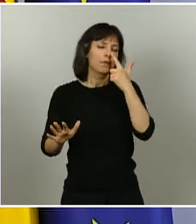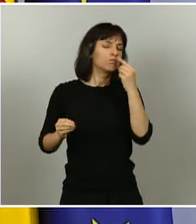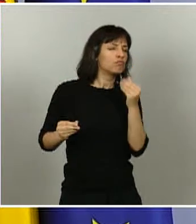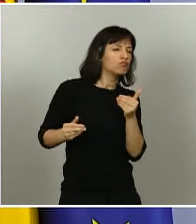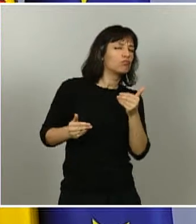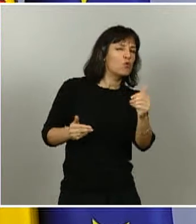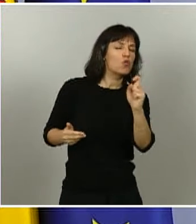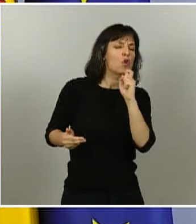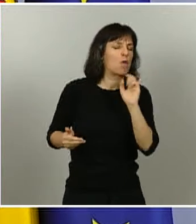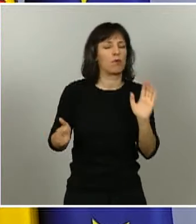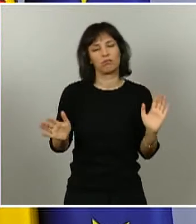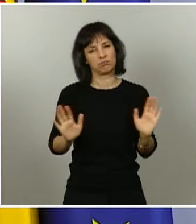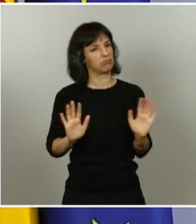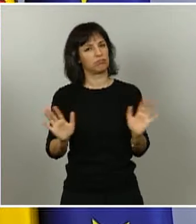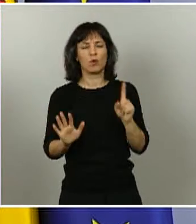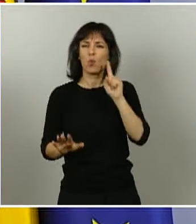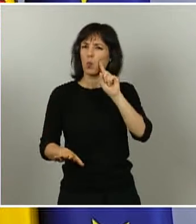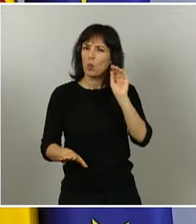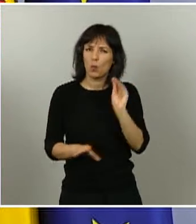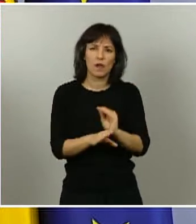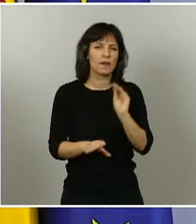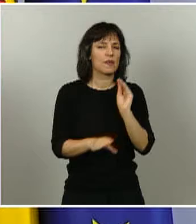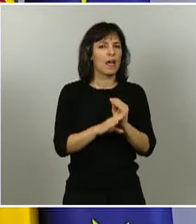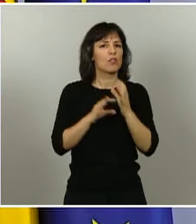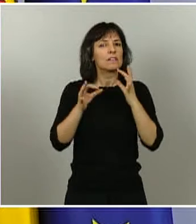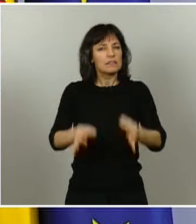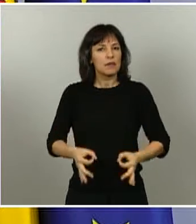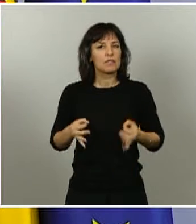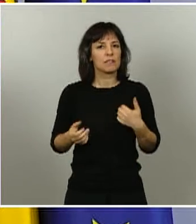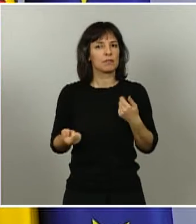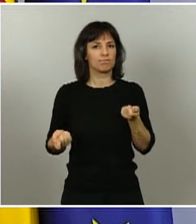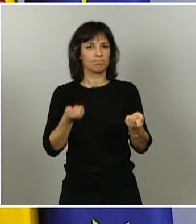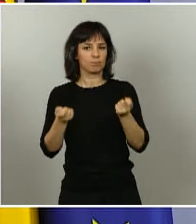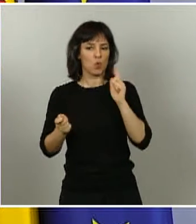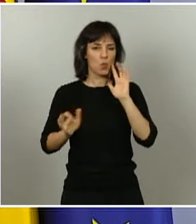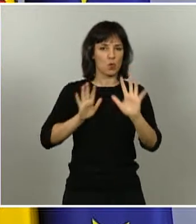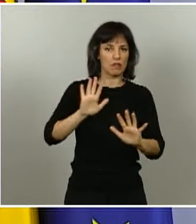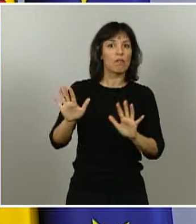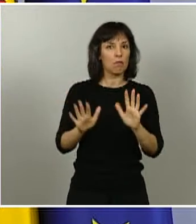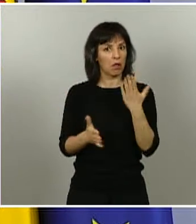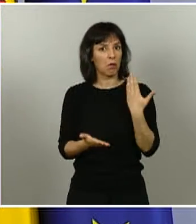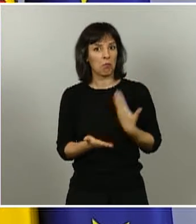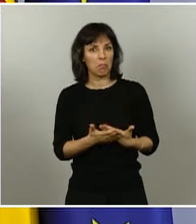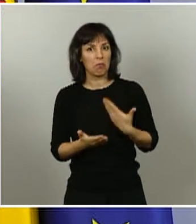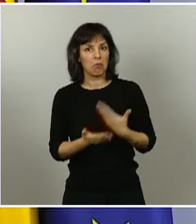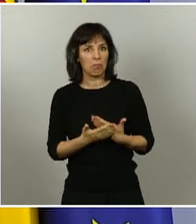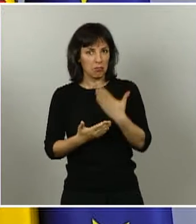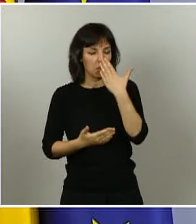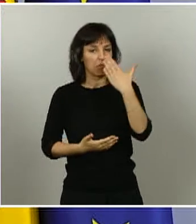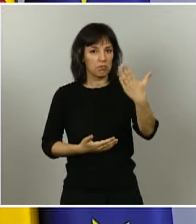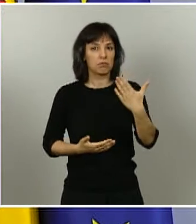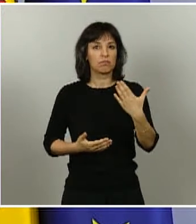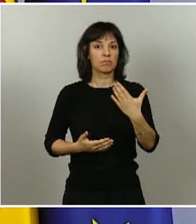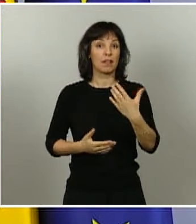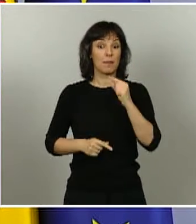tener mucho cuidado, hay que ir siempre con mucha prudencia, pero le puedo constatar, le puedo decir que efectivamente la evolución de la pandemia en Murcia